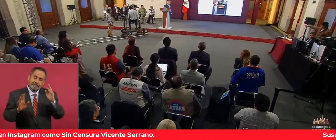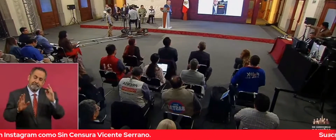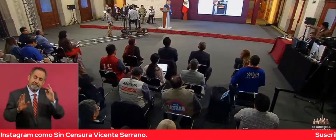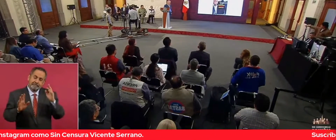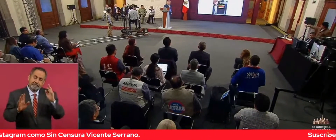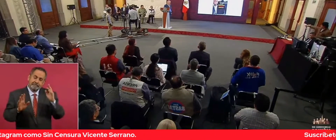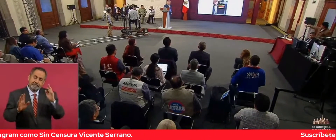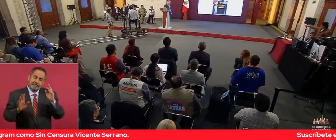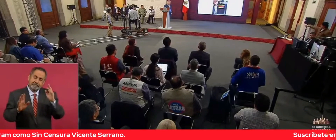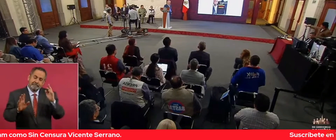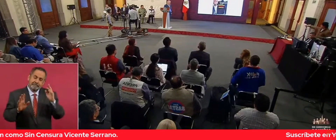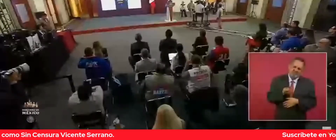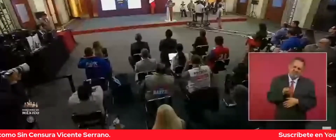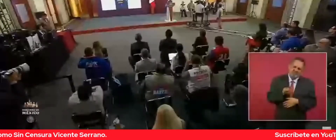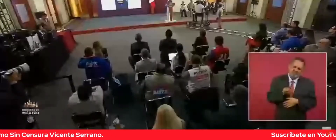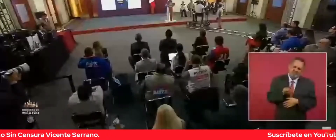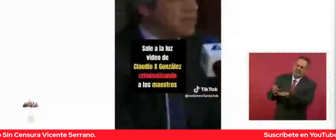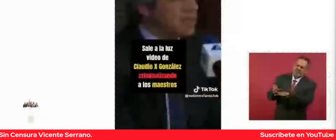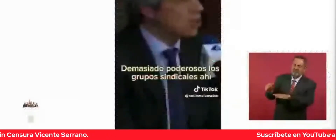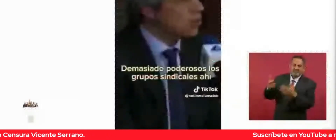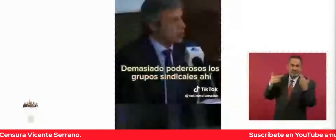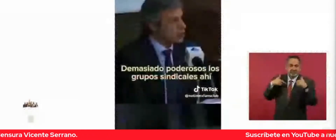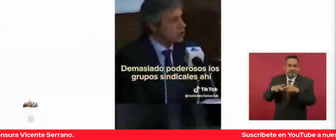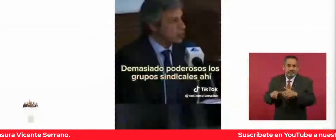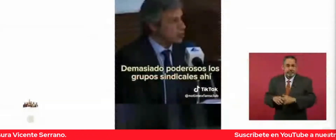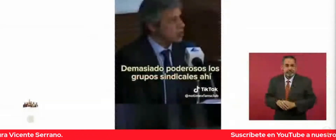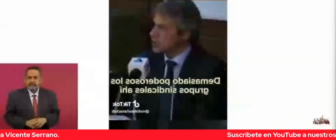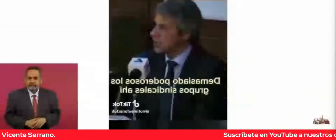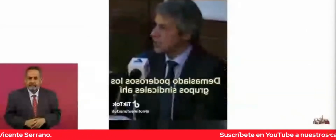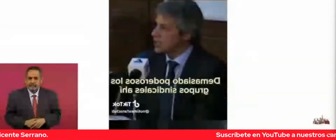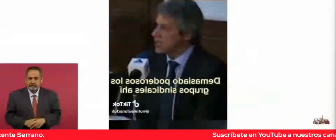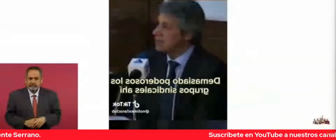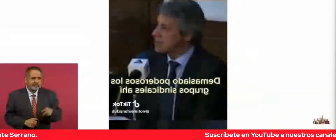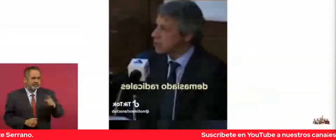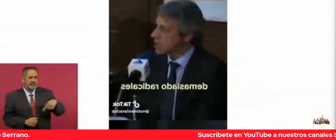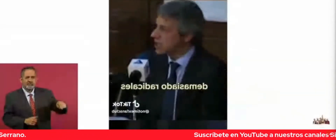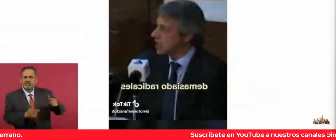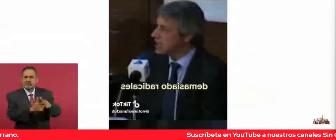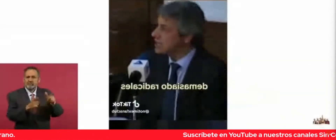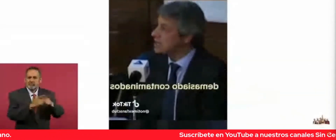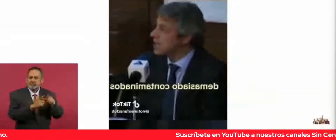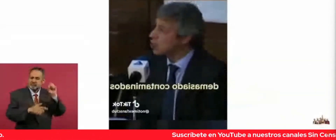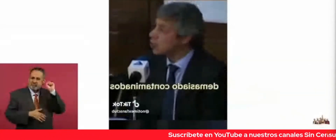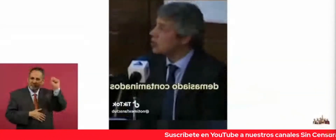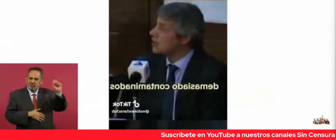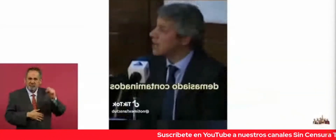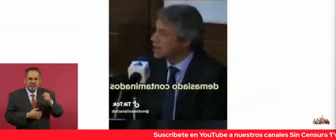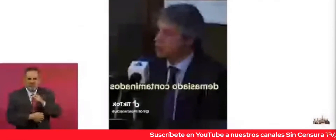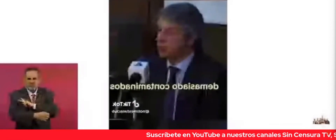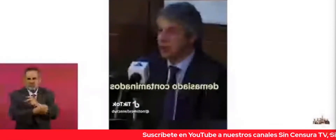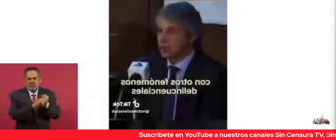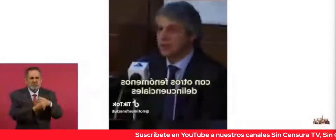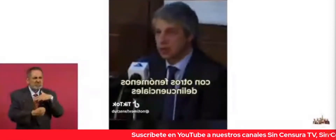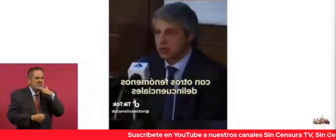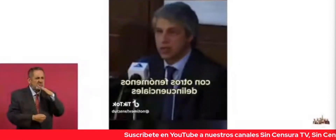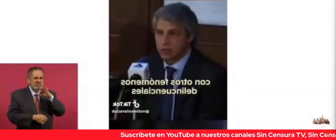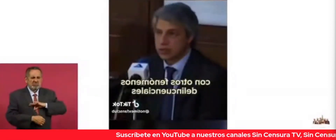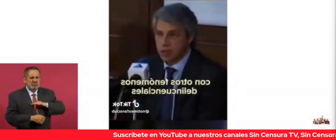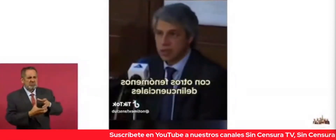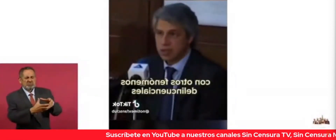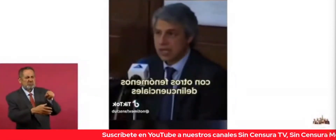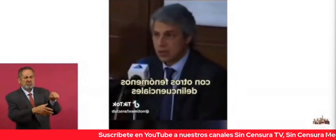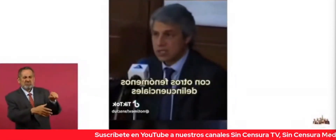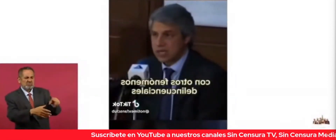González criminalizando a los maestros. ...poderosos los grupos sindicales ahí, demasiado radicales, demasiado contaminados con otros